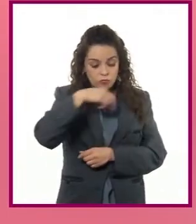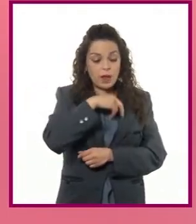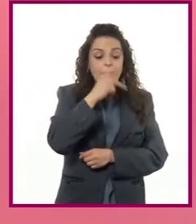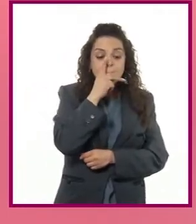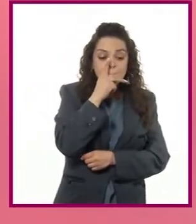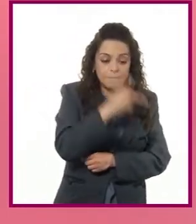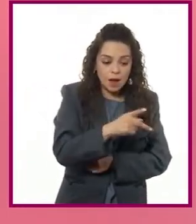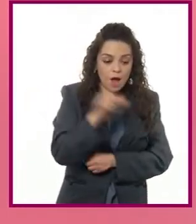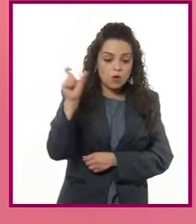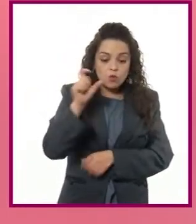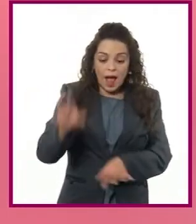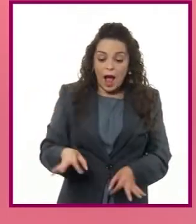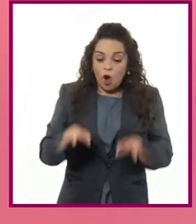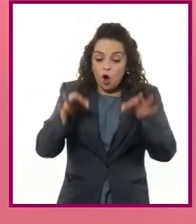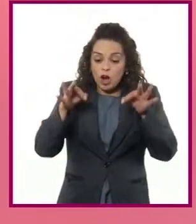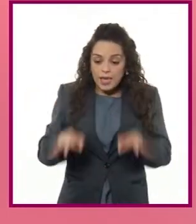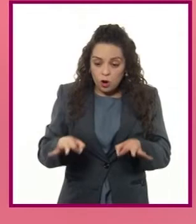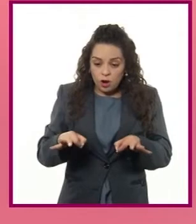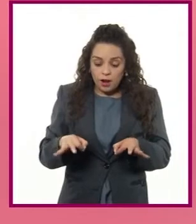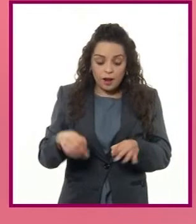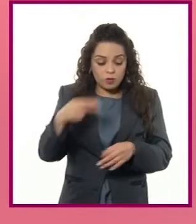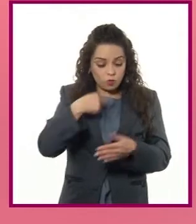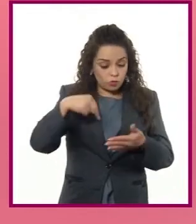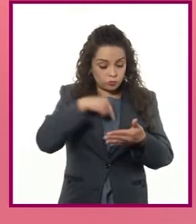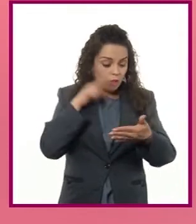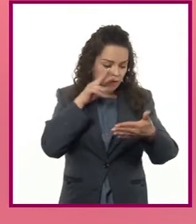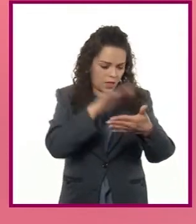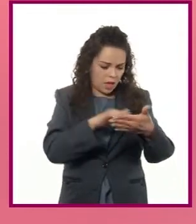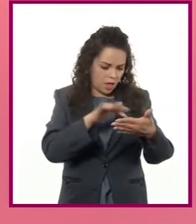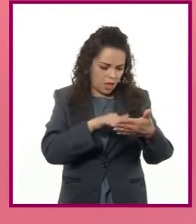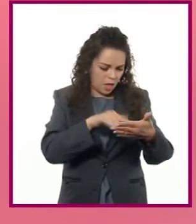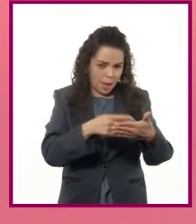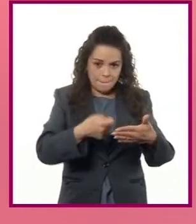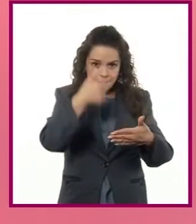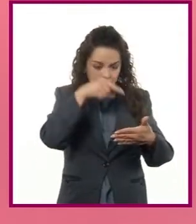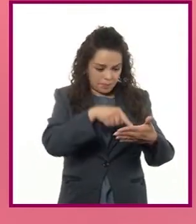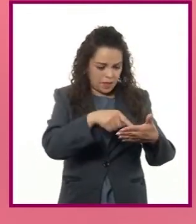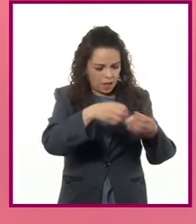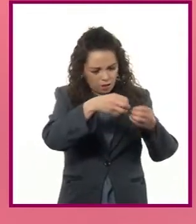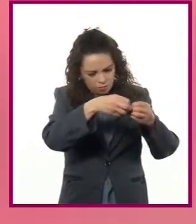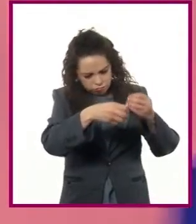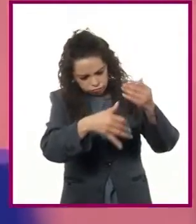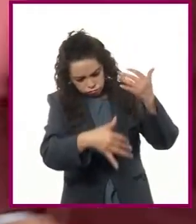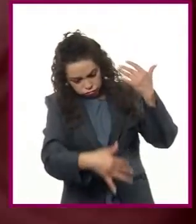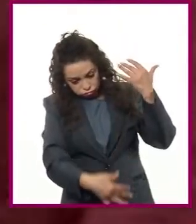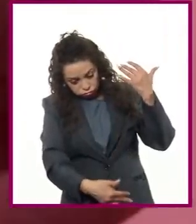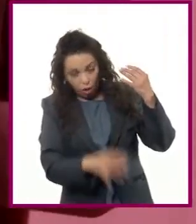nos basamos es extenso, confuso o especializado.